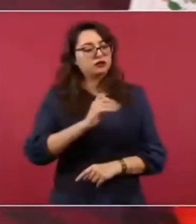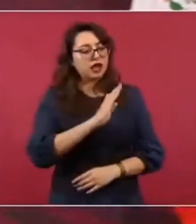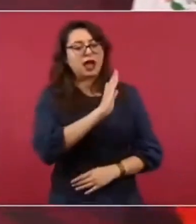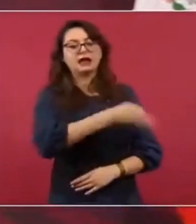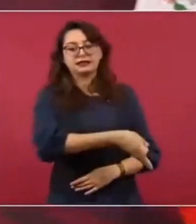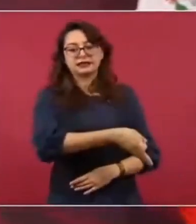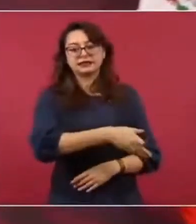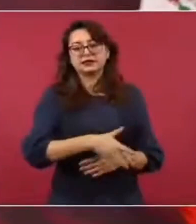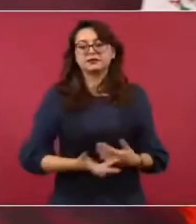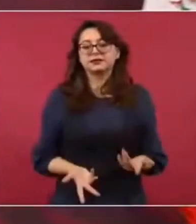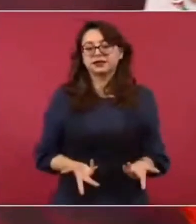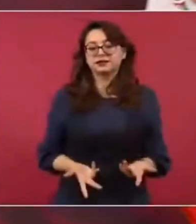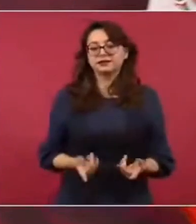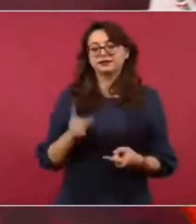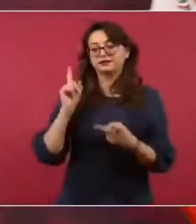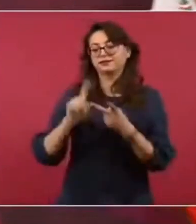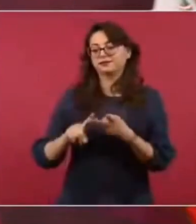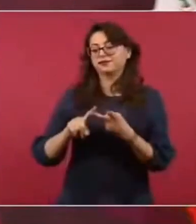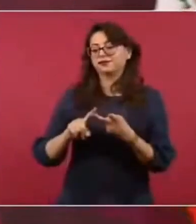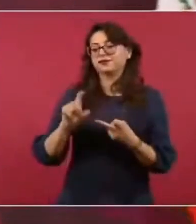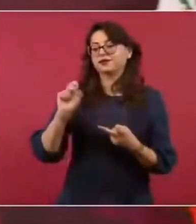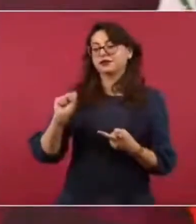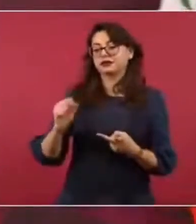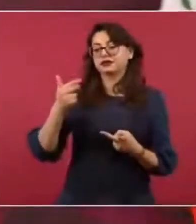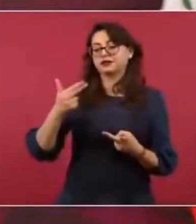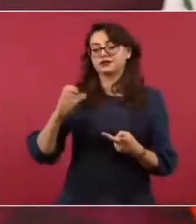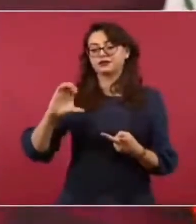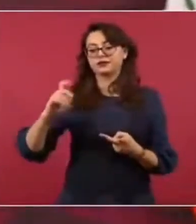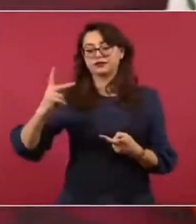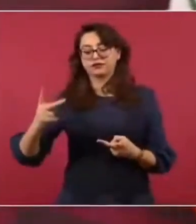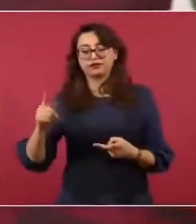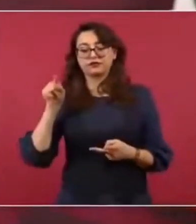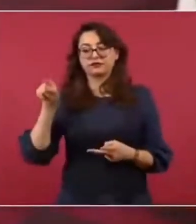ya había estado de subsecretario de Hacienda con Salinas,